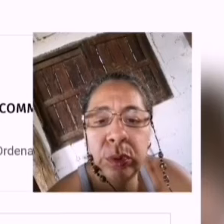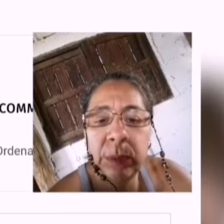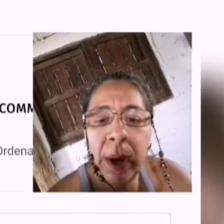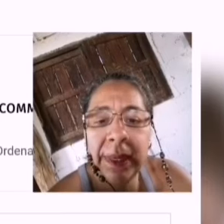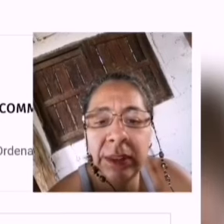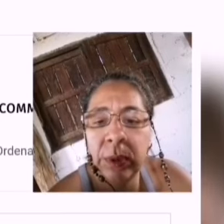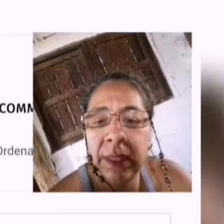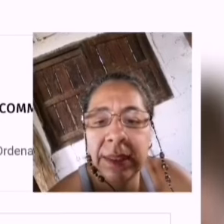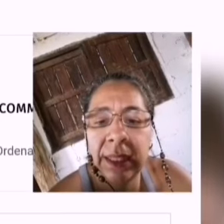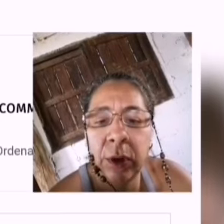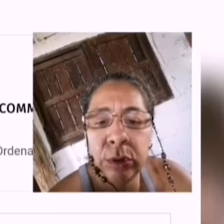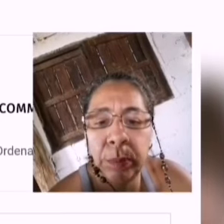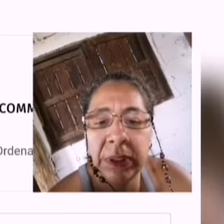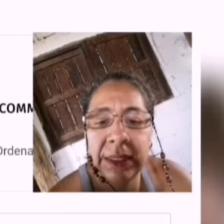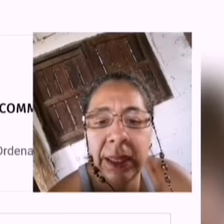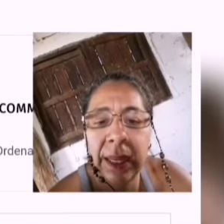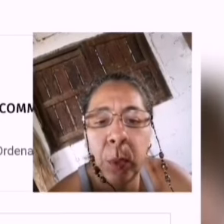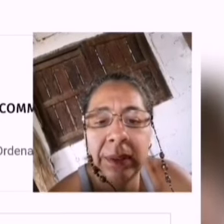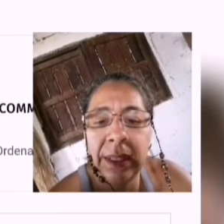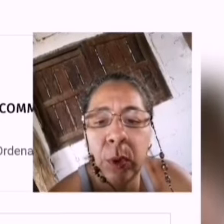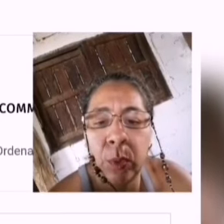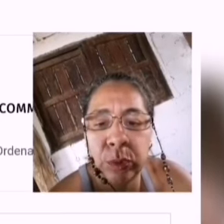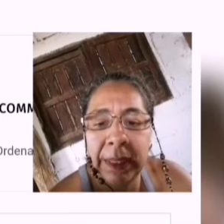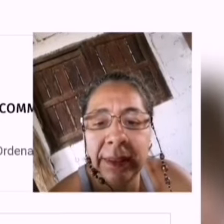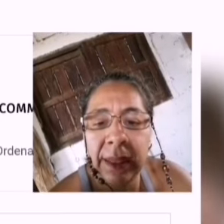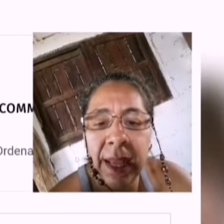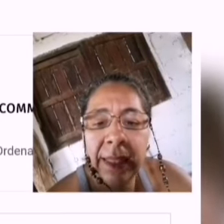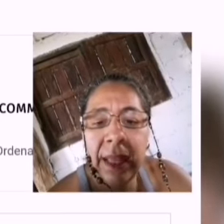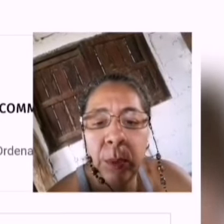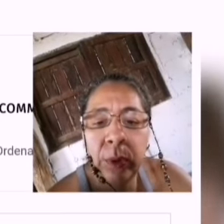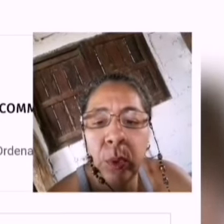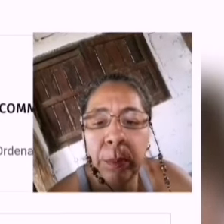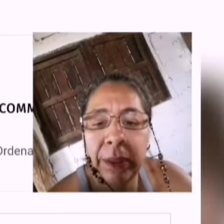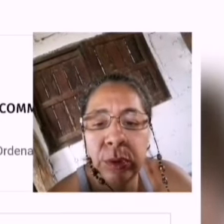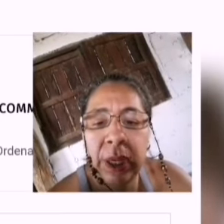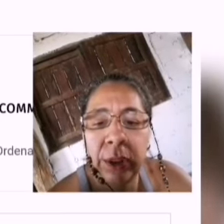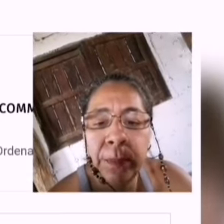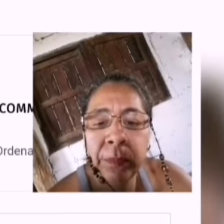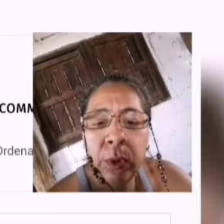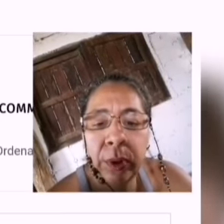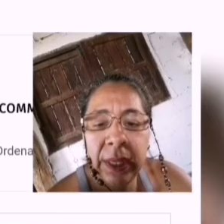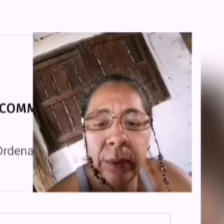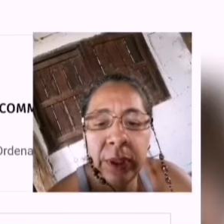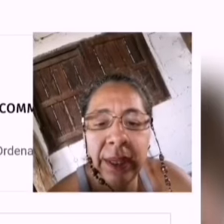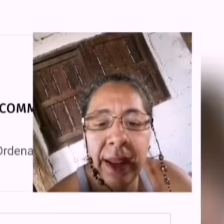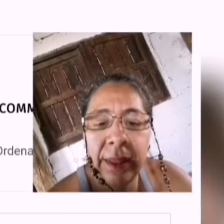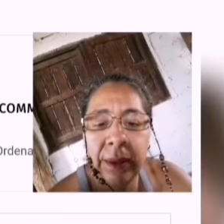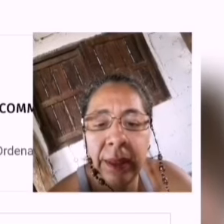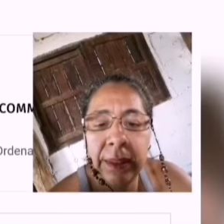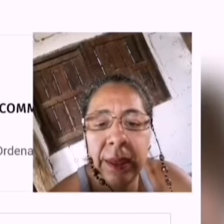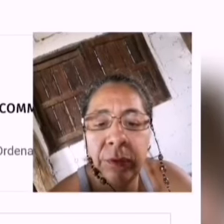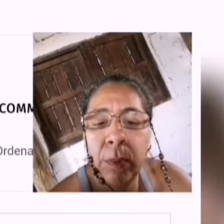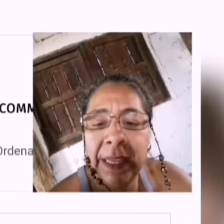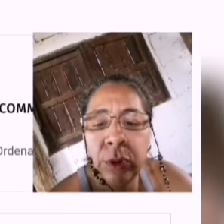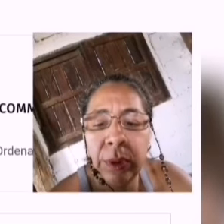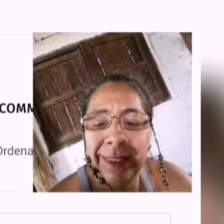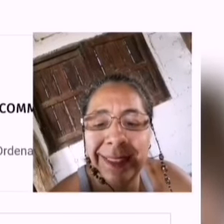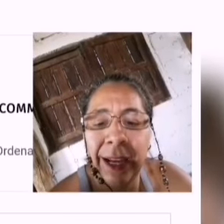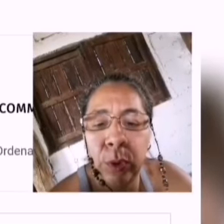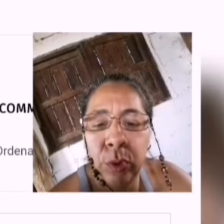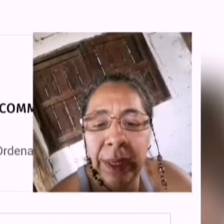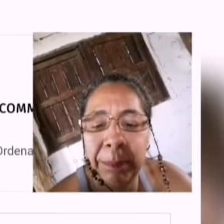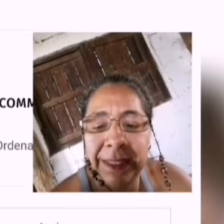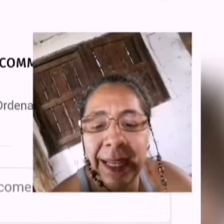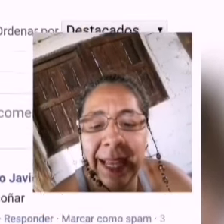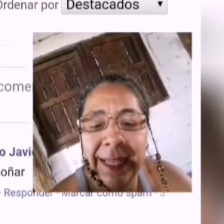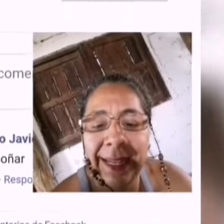o sus inmuebles y unidades de negocio, pues, se encuentran en concurso mercantil de acuerdo con Humberto Serdio, Coordinador General de Fomento y